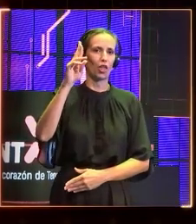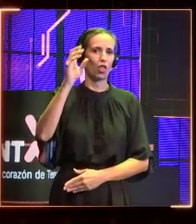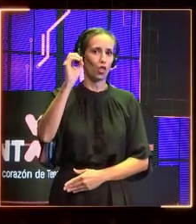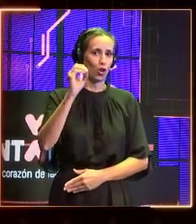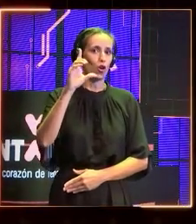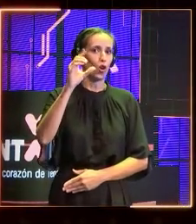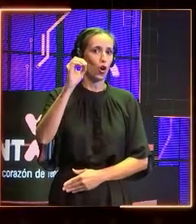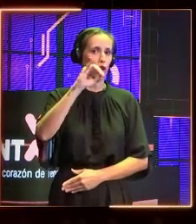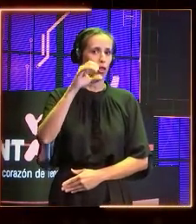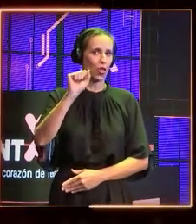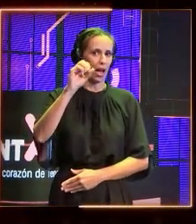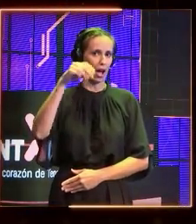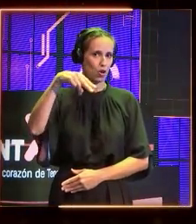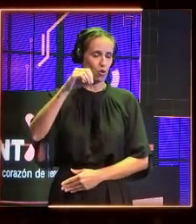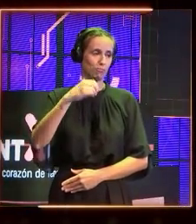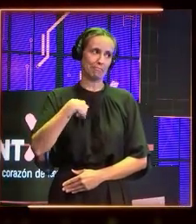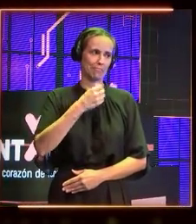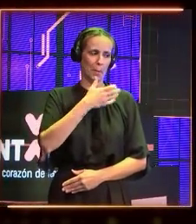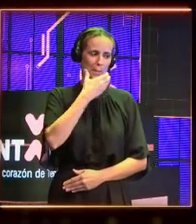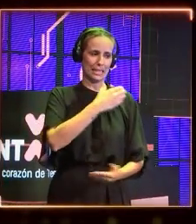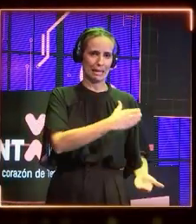llevo la manzana también